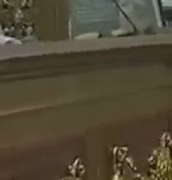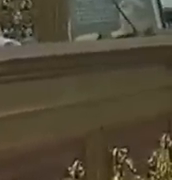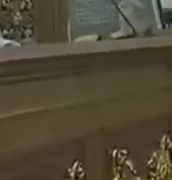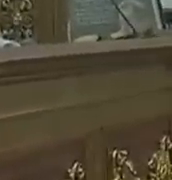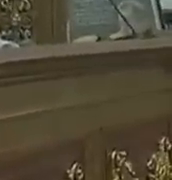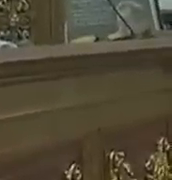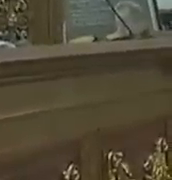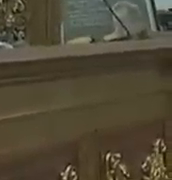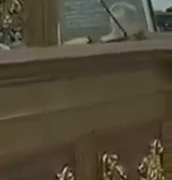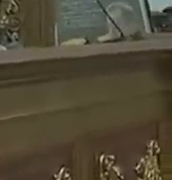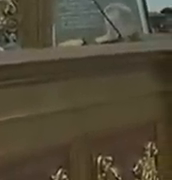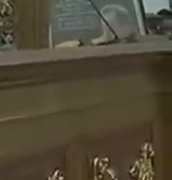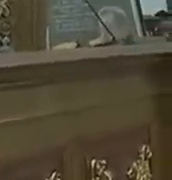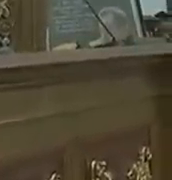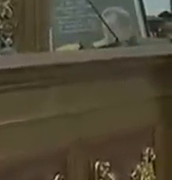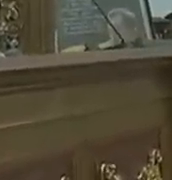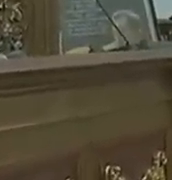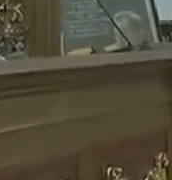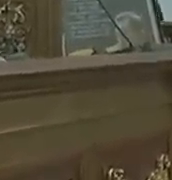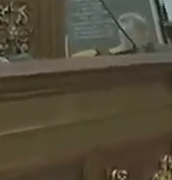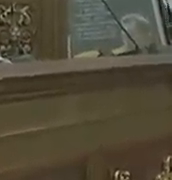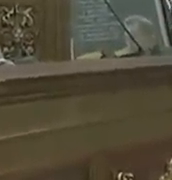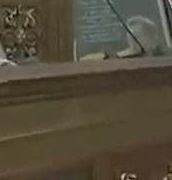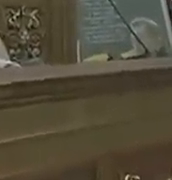Solicita a la tribuna de oradores, se le concede.